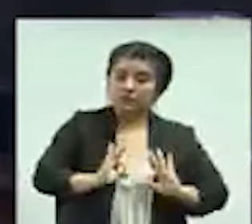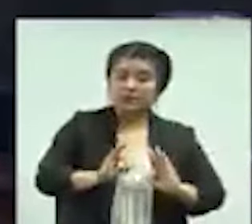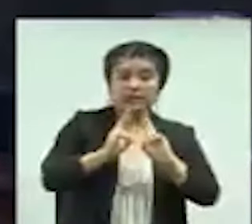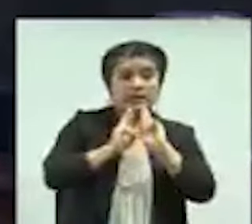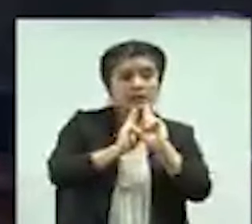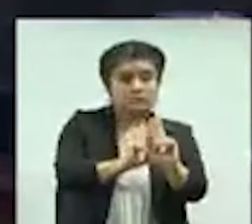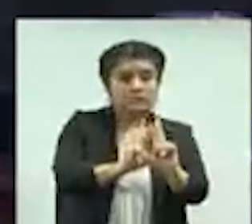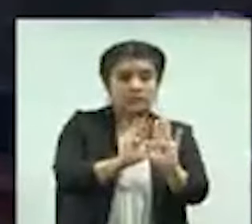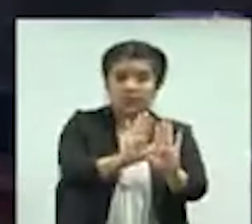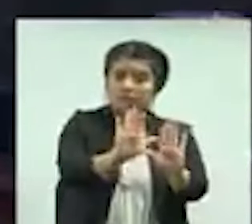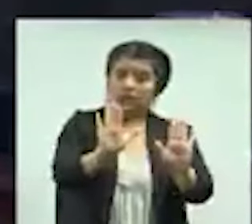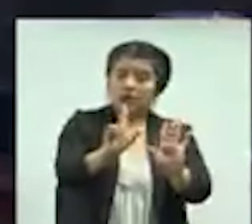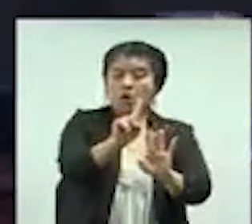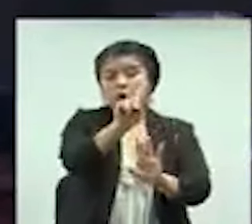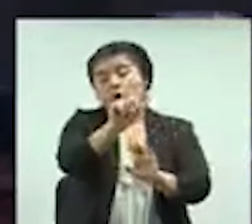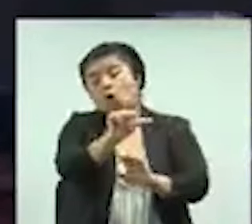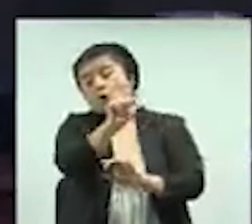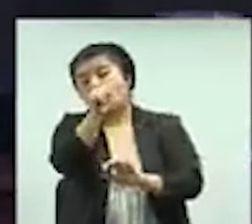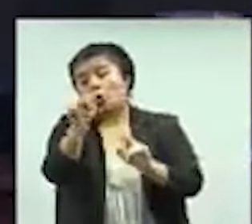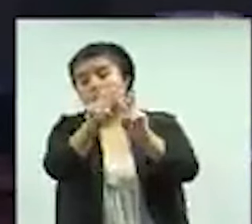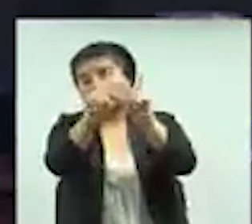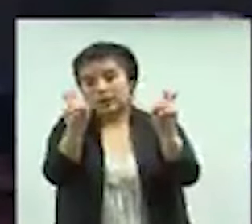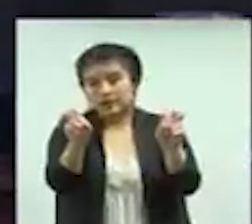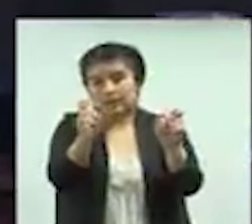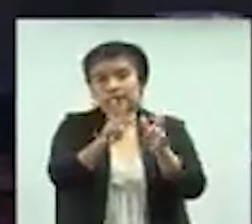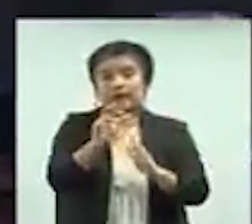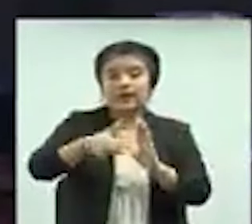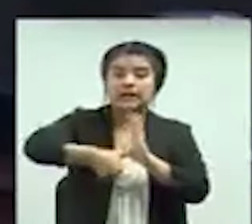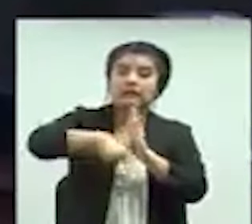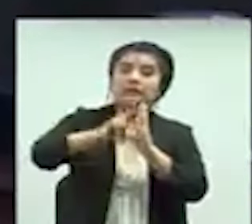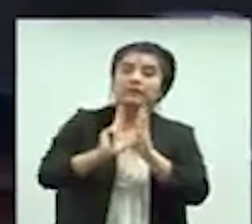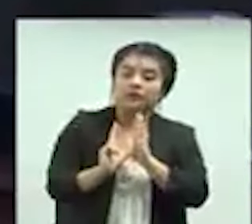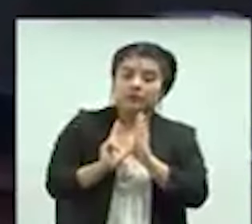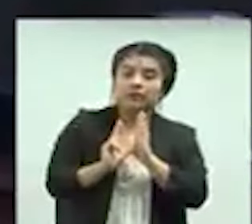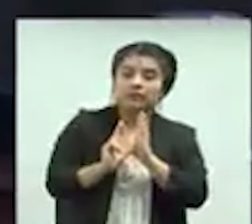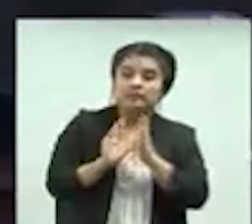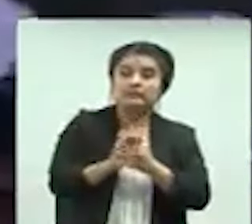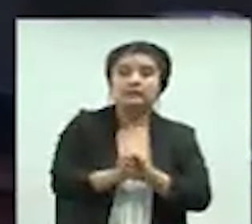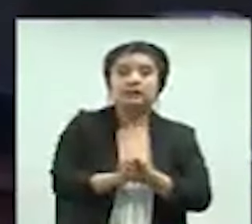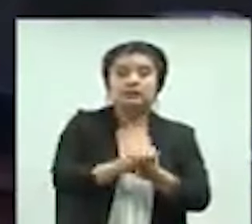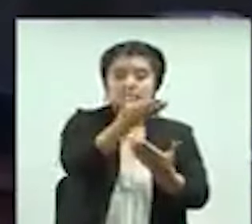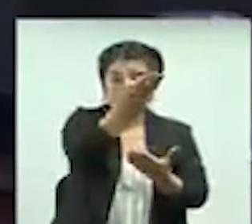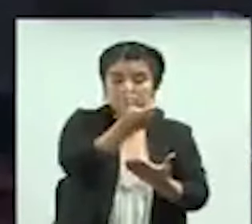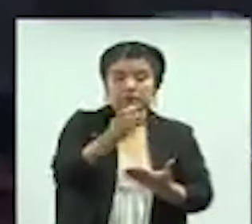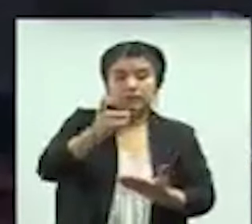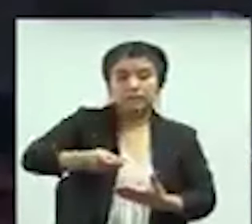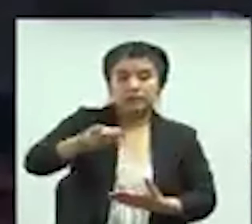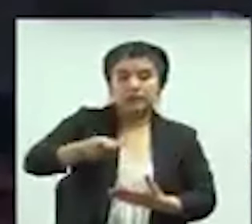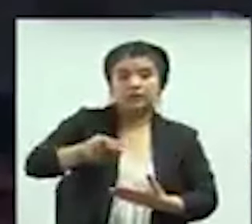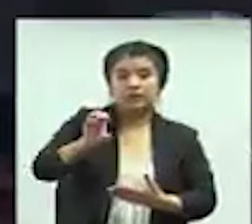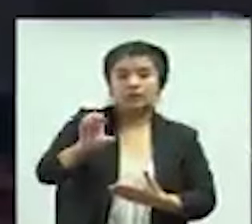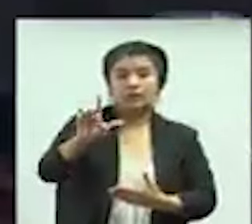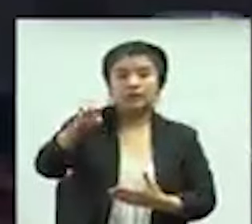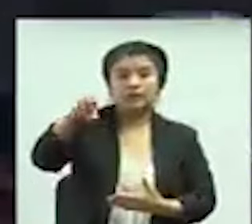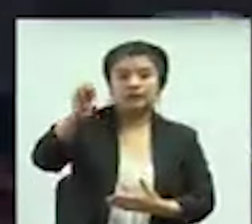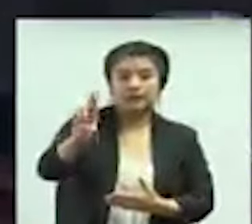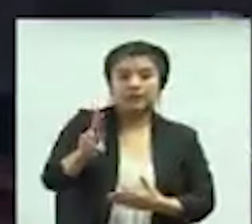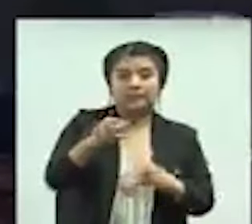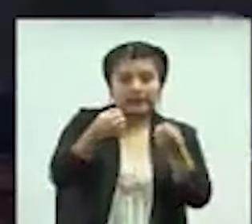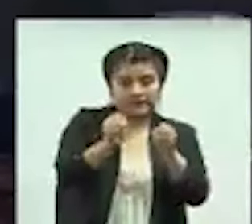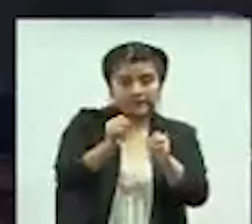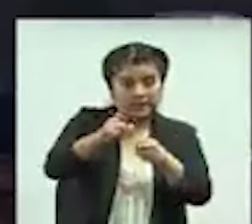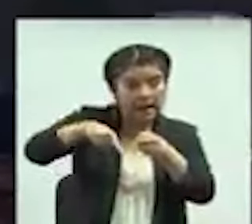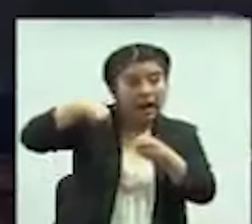respuesta, es otro tema en cuestión en las siguientes repreguntas. Por favor, diputado Elmer Palencia, tiene la palabra para formular